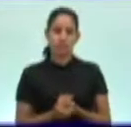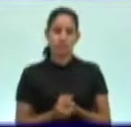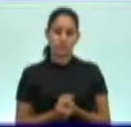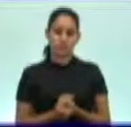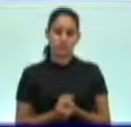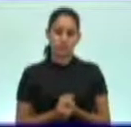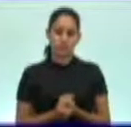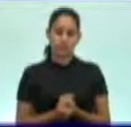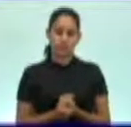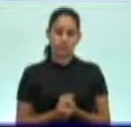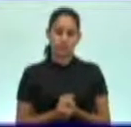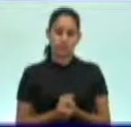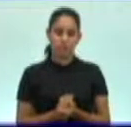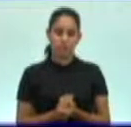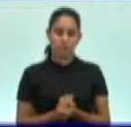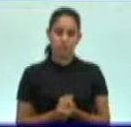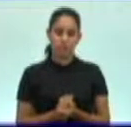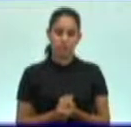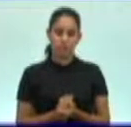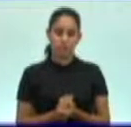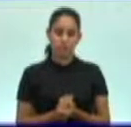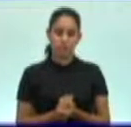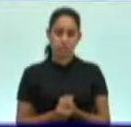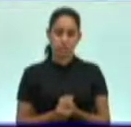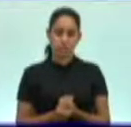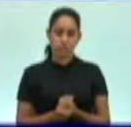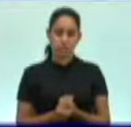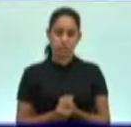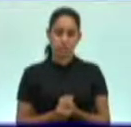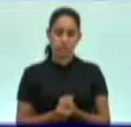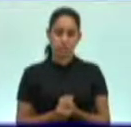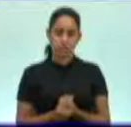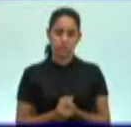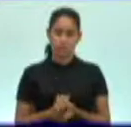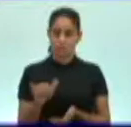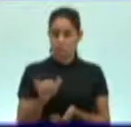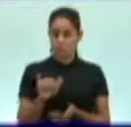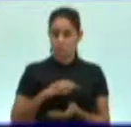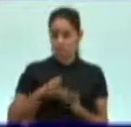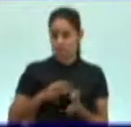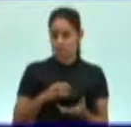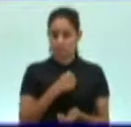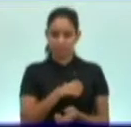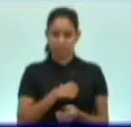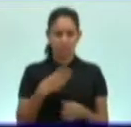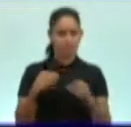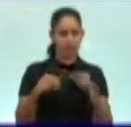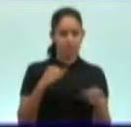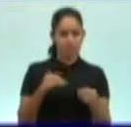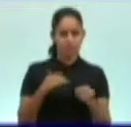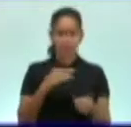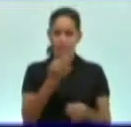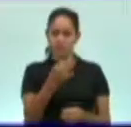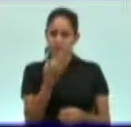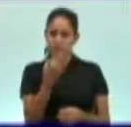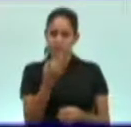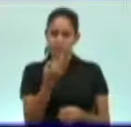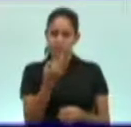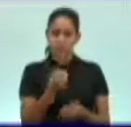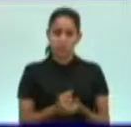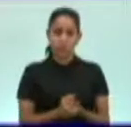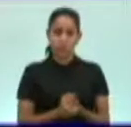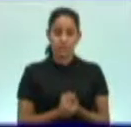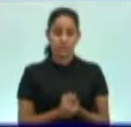sociedad. De igual manera, quiero también comentarles que la resolución